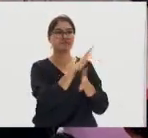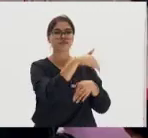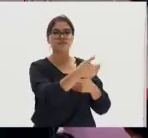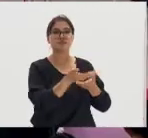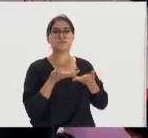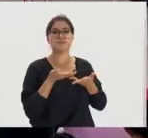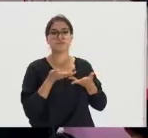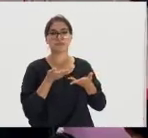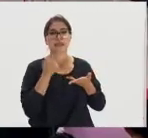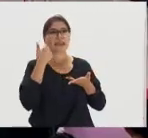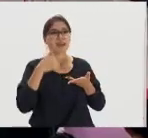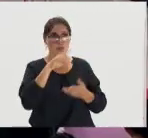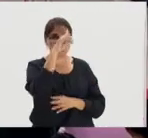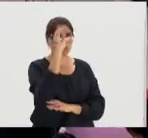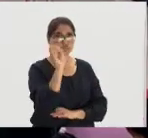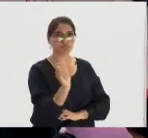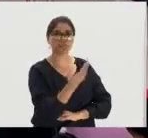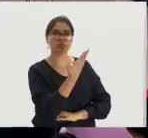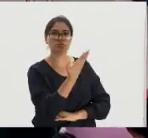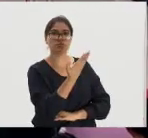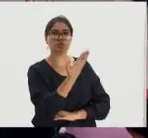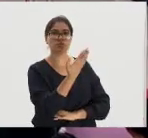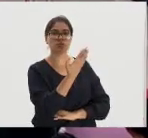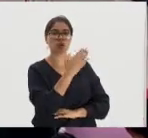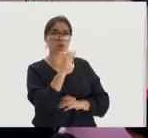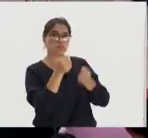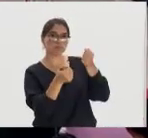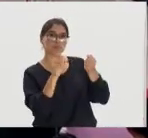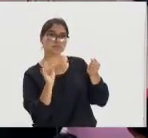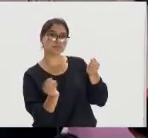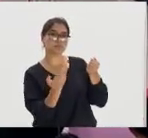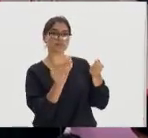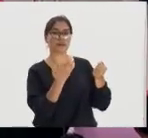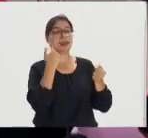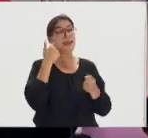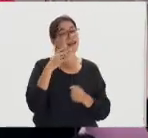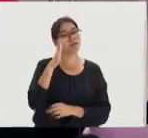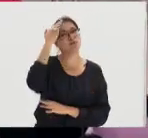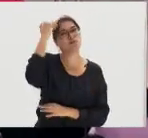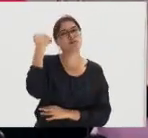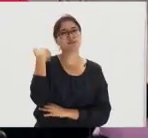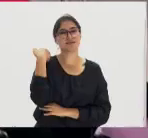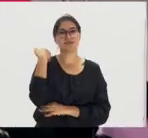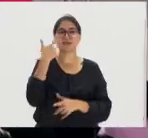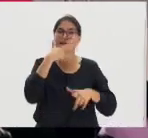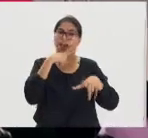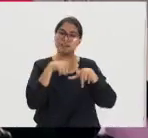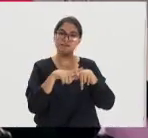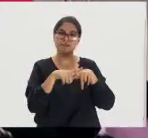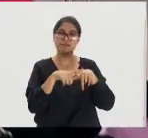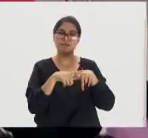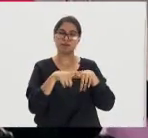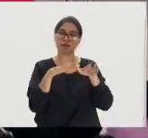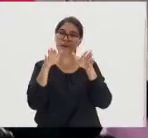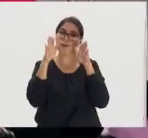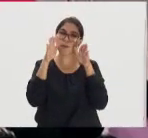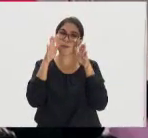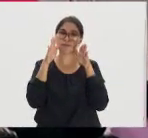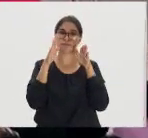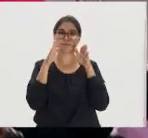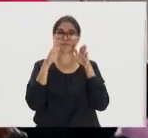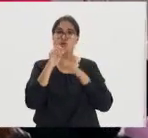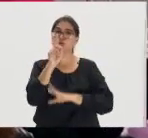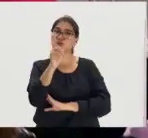¿Un puesto? ¿Un trabajo? ¿Un auto? Señoritas del Tabernáculo Bíblico Bautista Central, no vendan